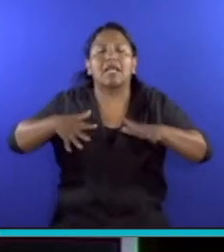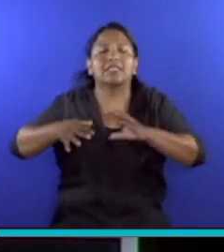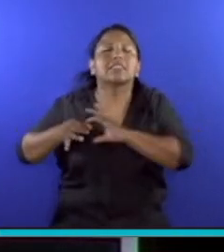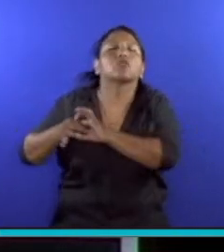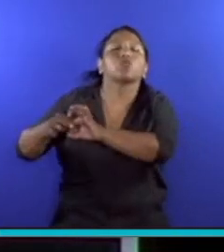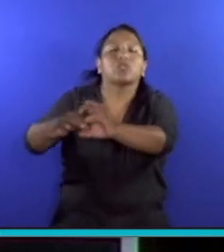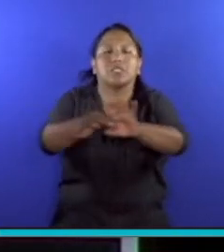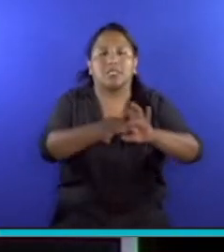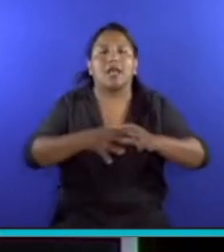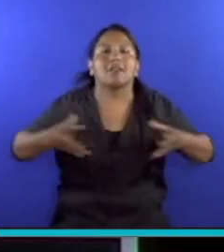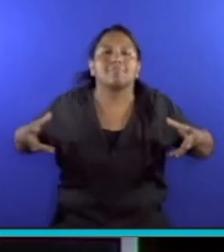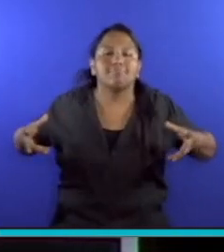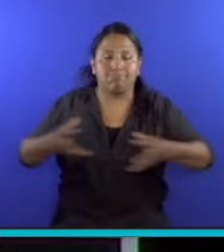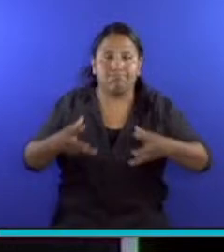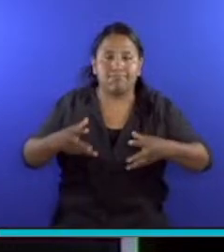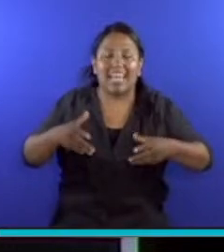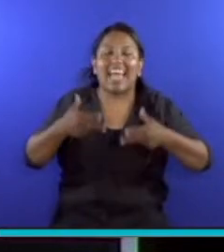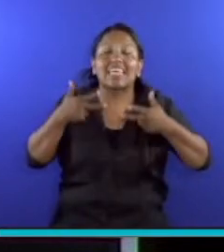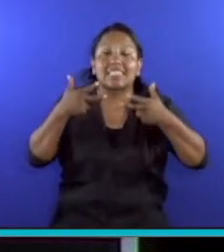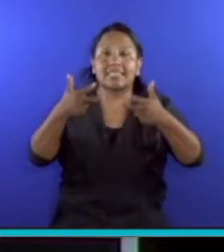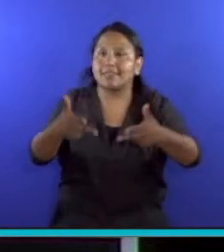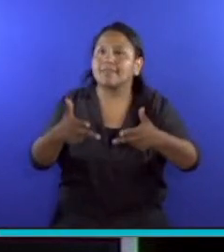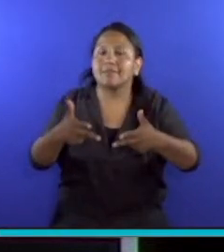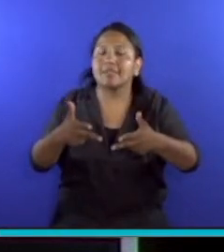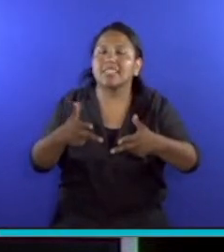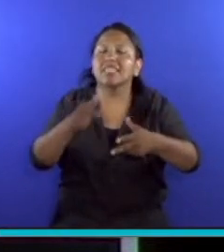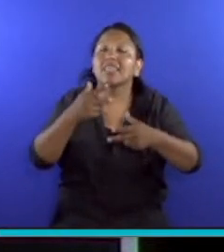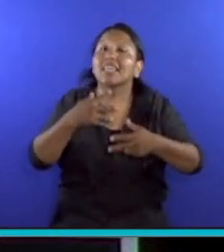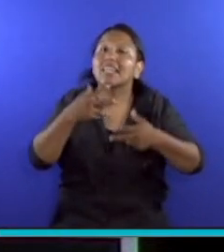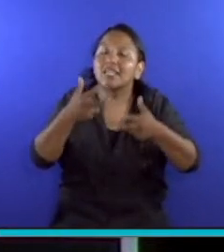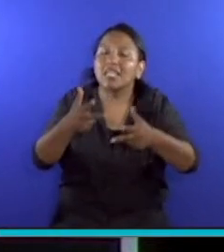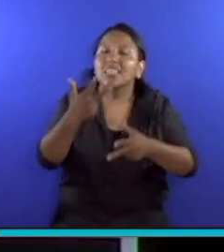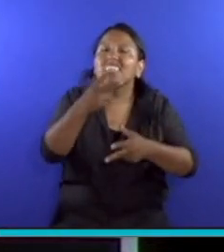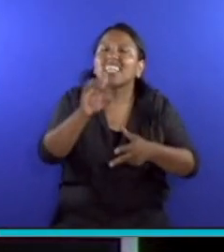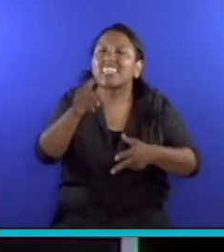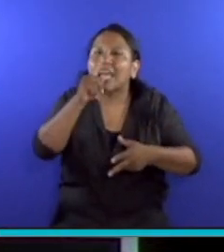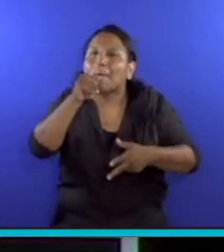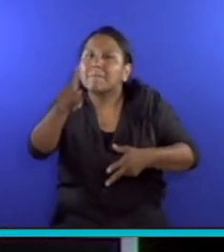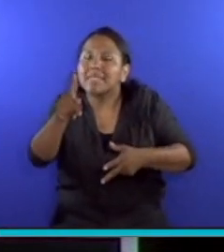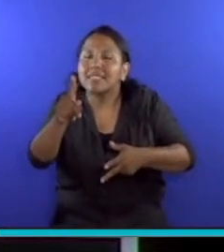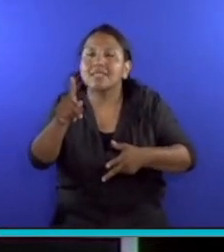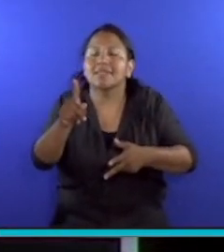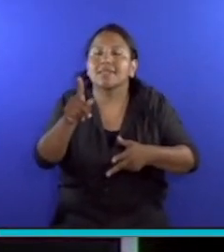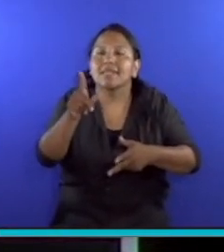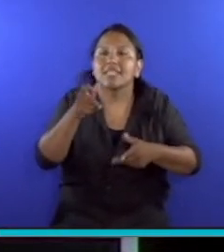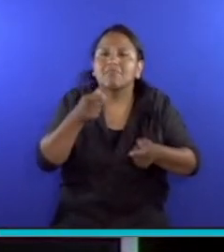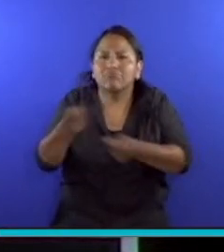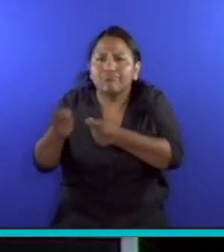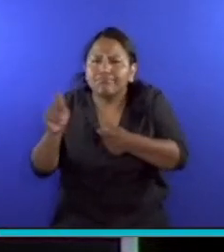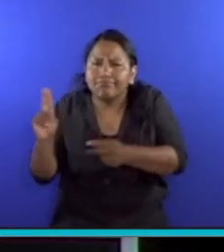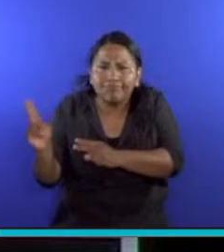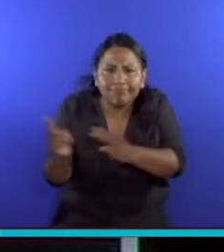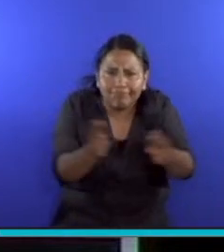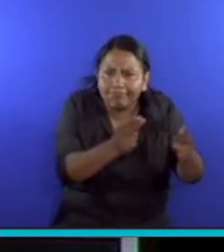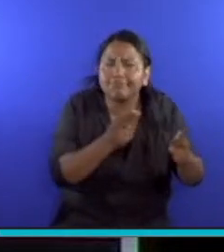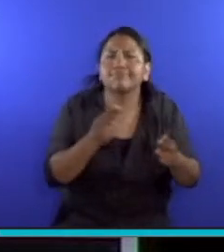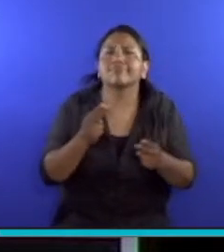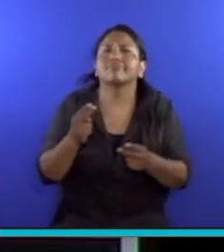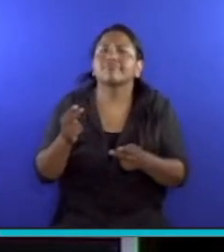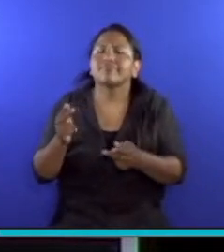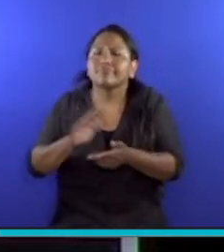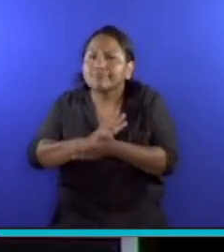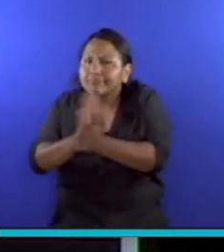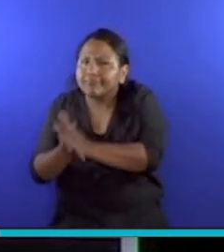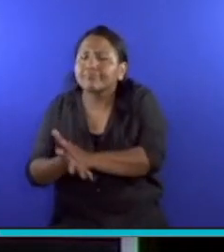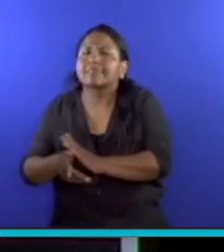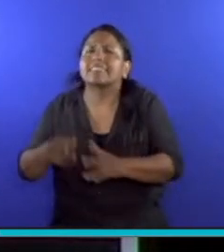decir allí que son 30.000, que fue genocidio. Tenemos que decir allí con nuestros